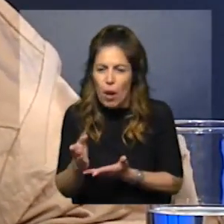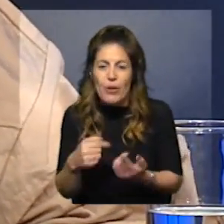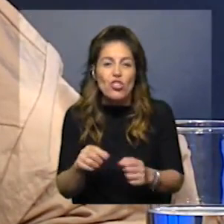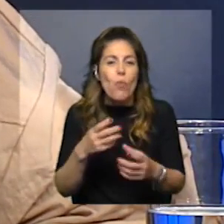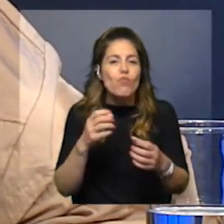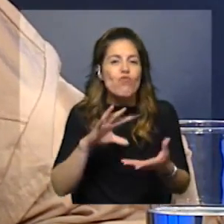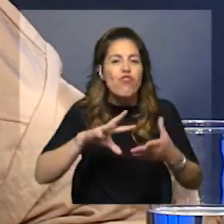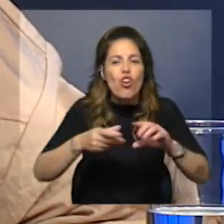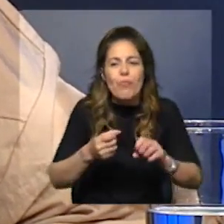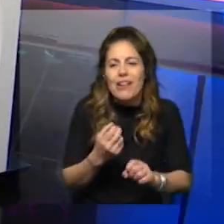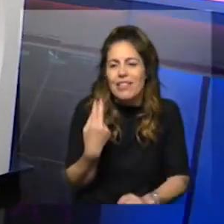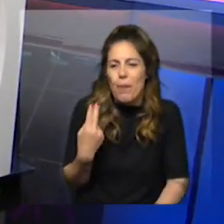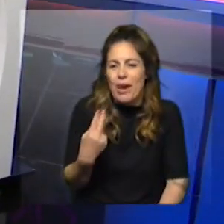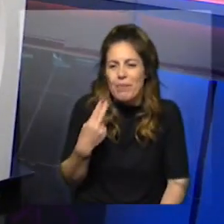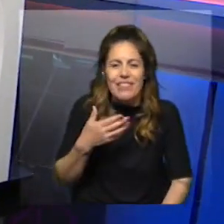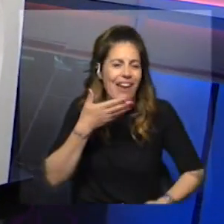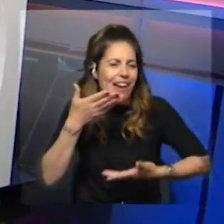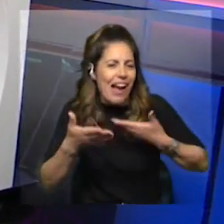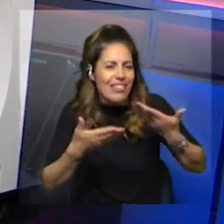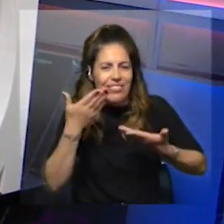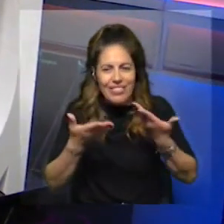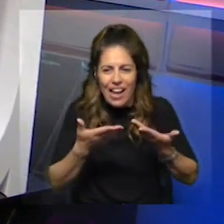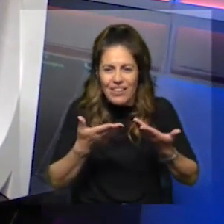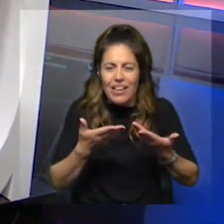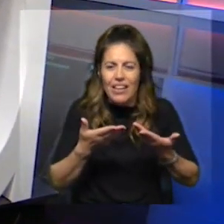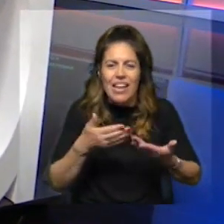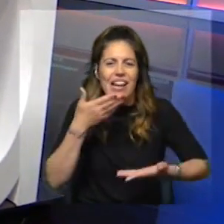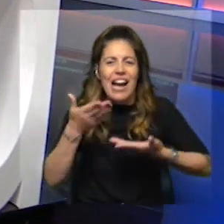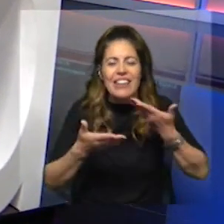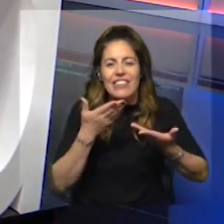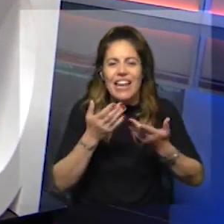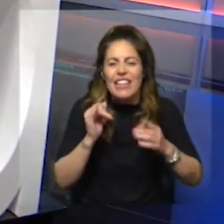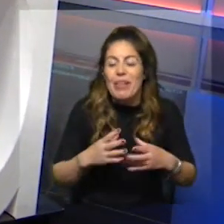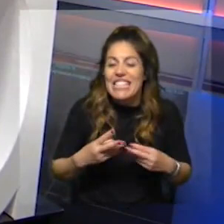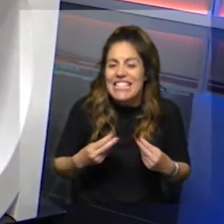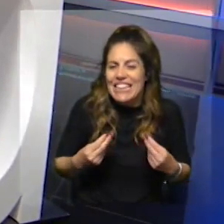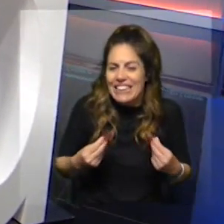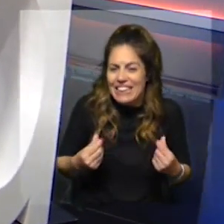que permiten cantar diferentes, cantar y sentir,